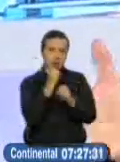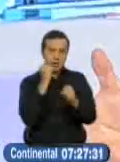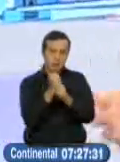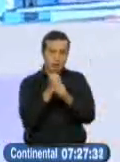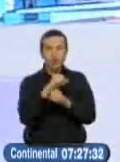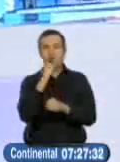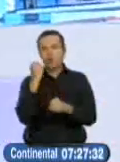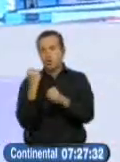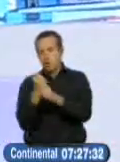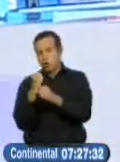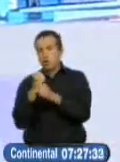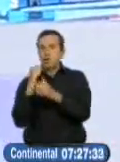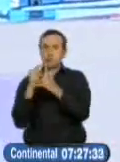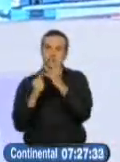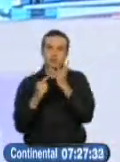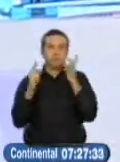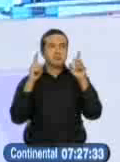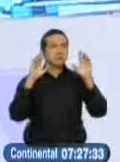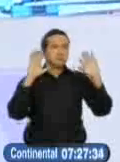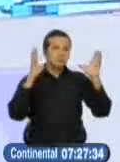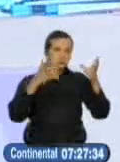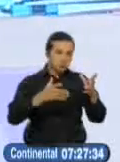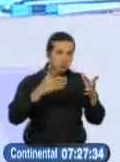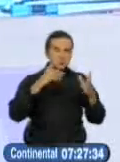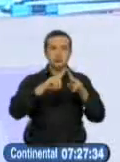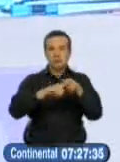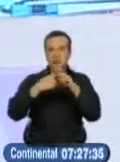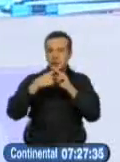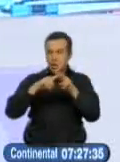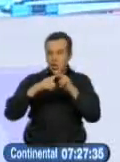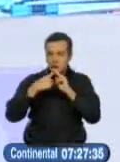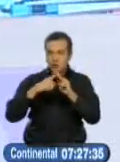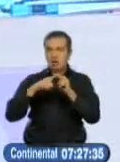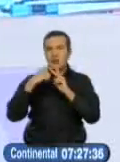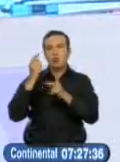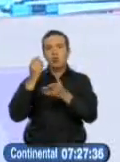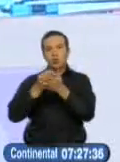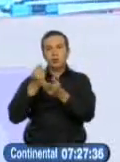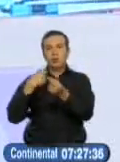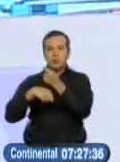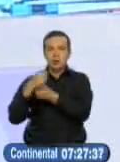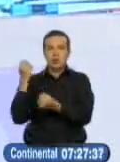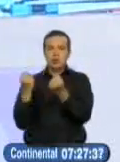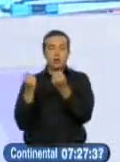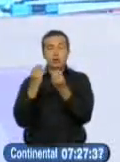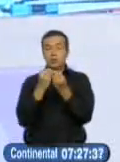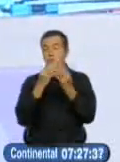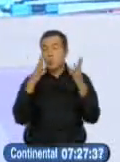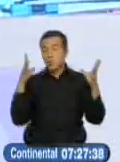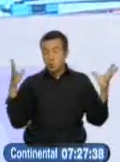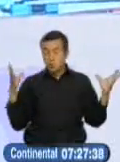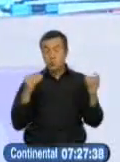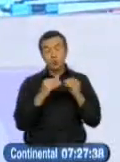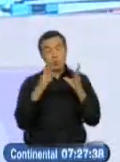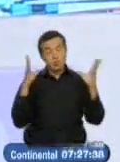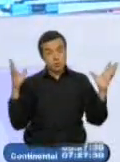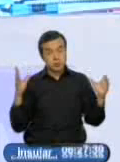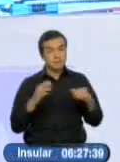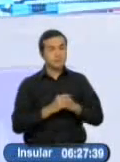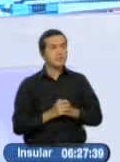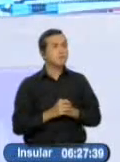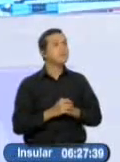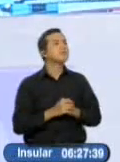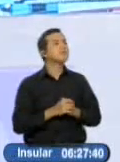directos e indirectos, concesionarios, mecánicas, compra y venta de vehículos. Yo creo que la cifra es bastante alta.